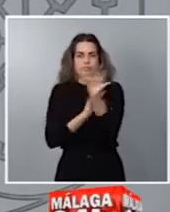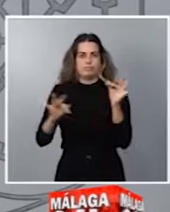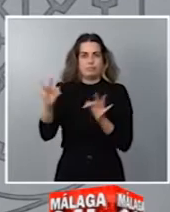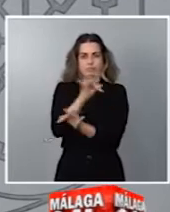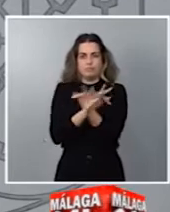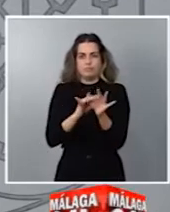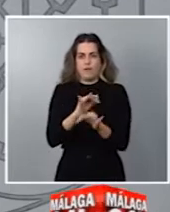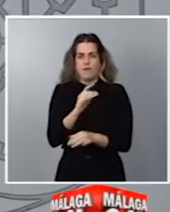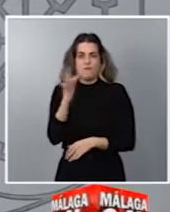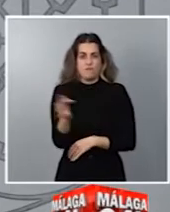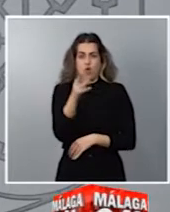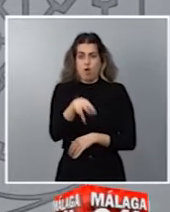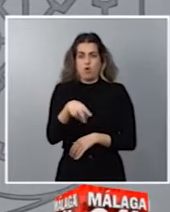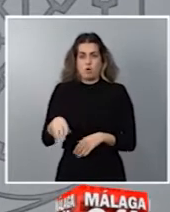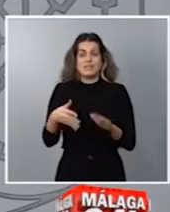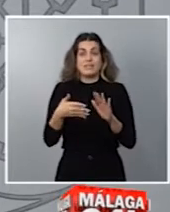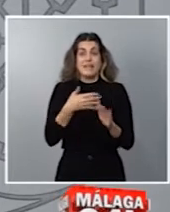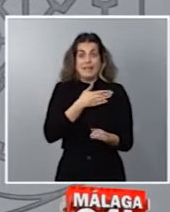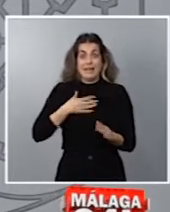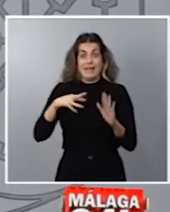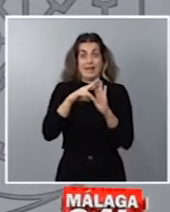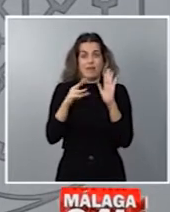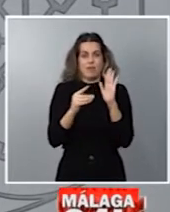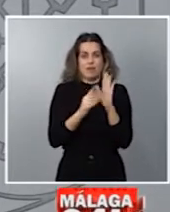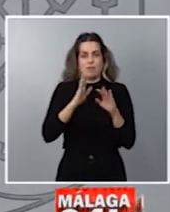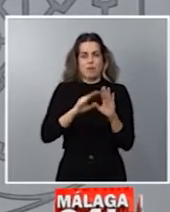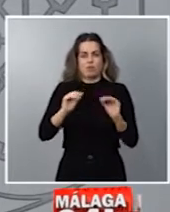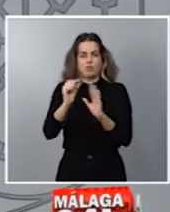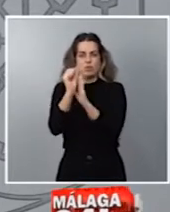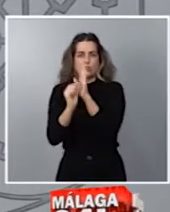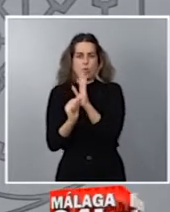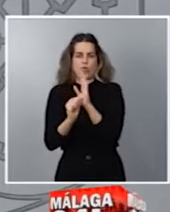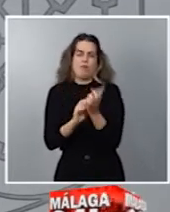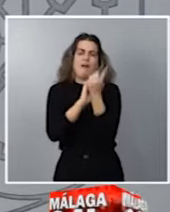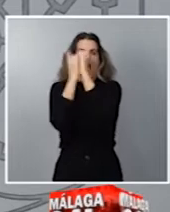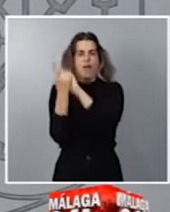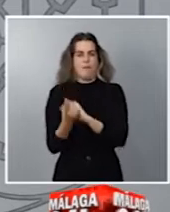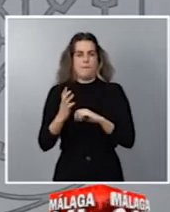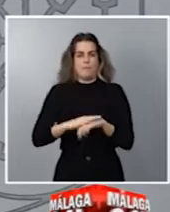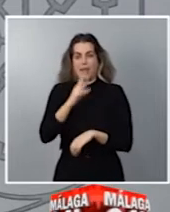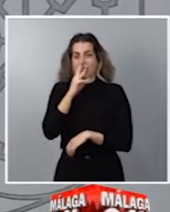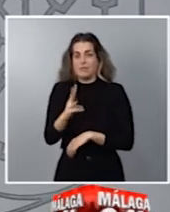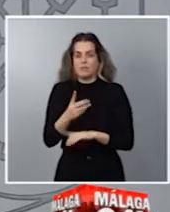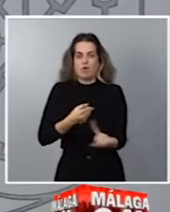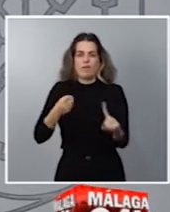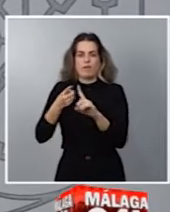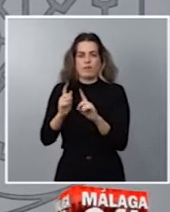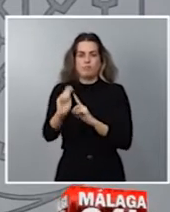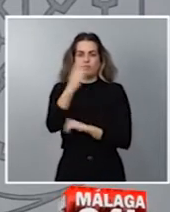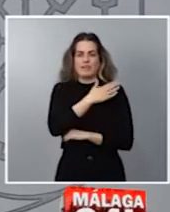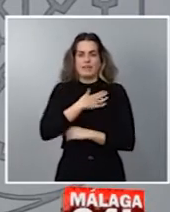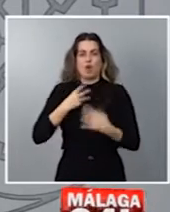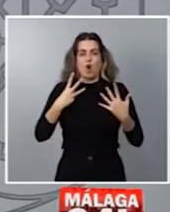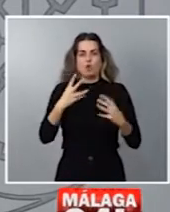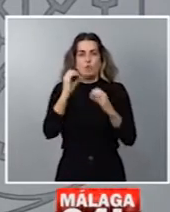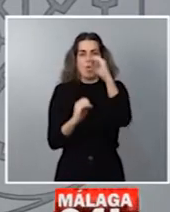es acabar con esas circunstancias para cumplir en 3 años el objetivo del 8% de temporalidad